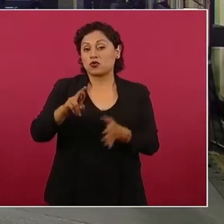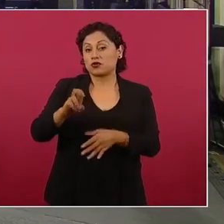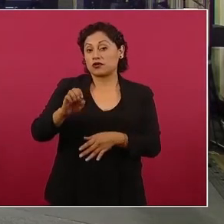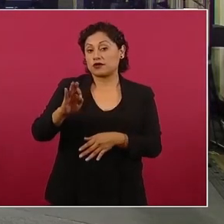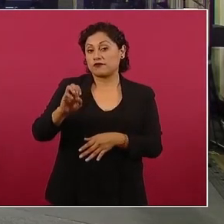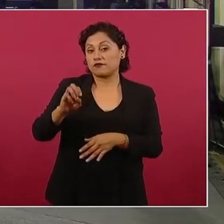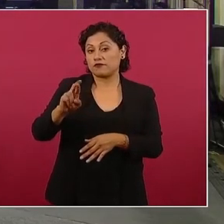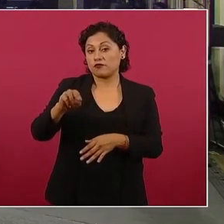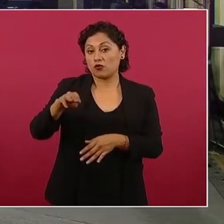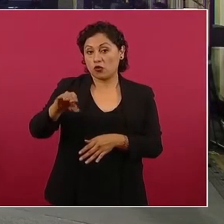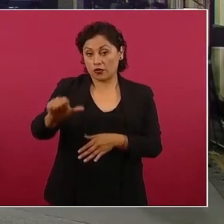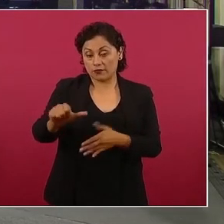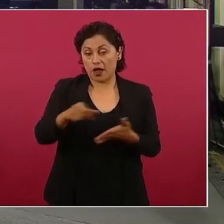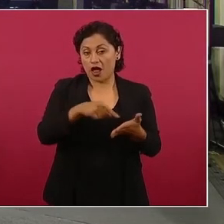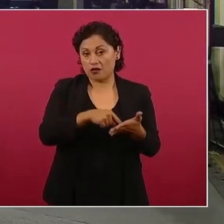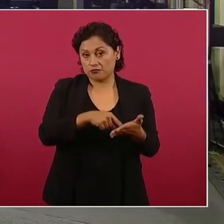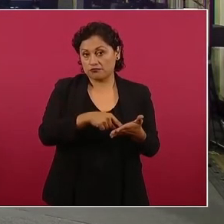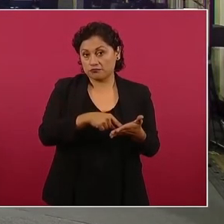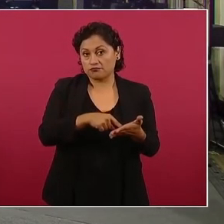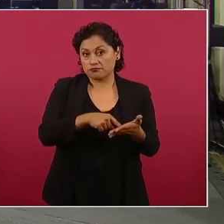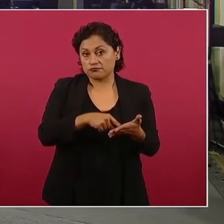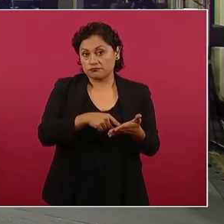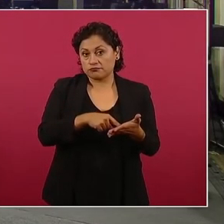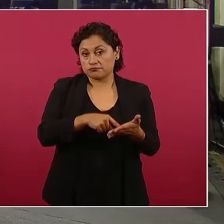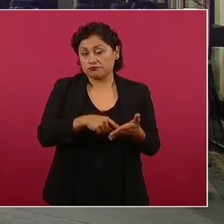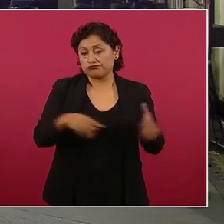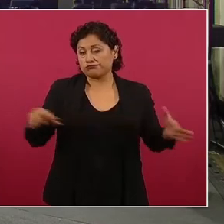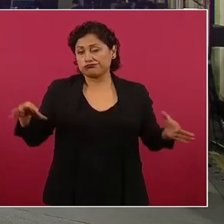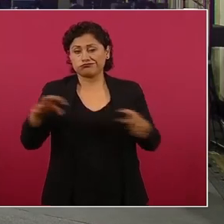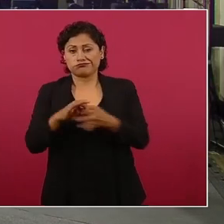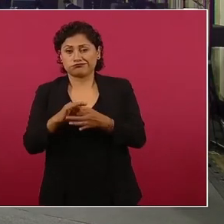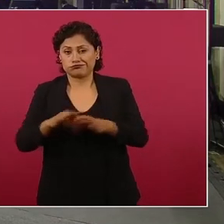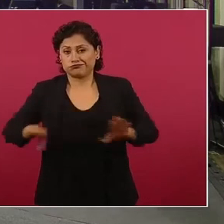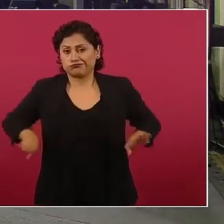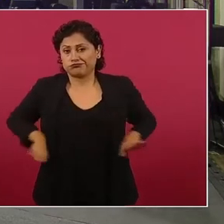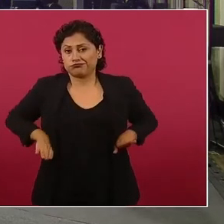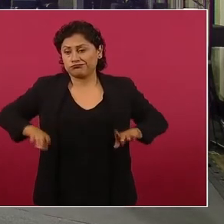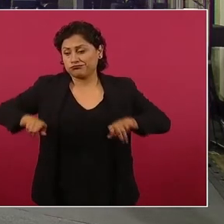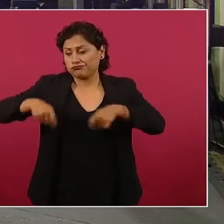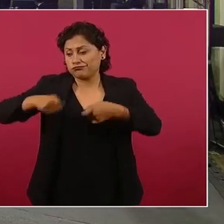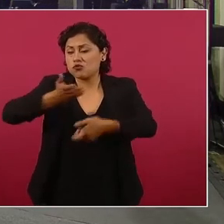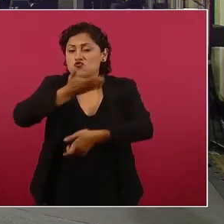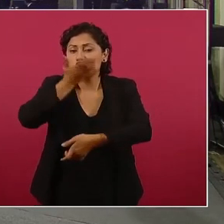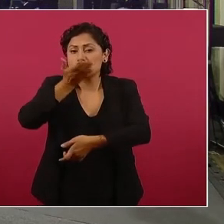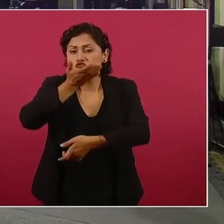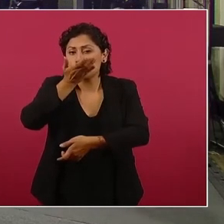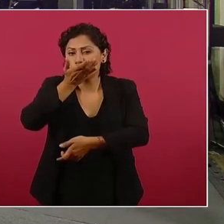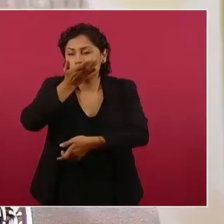que es el boletín del conservadurismo, junto con otros,